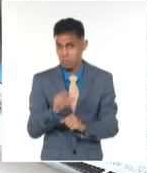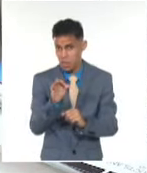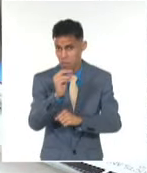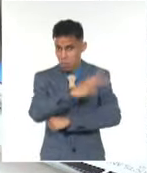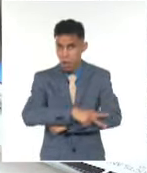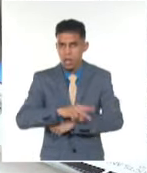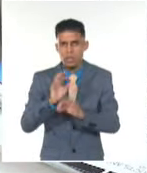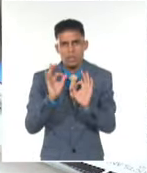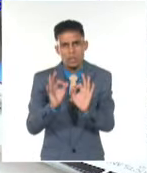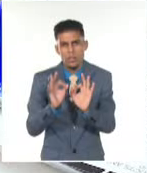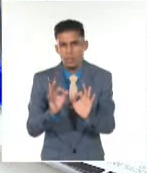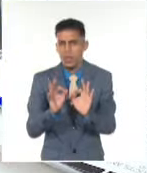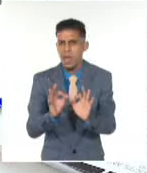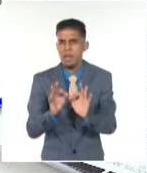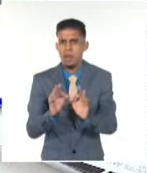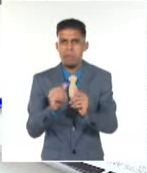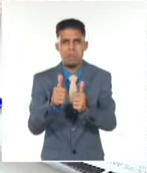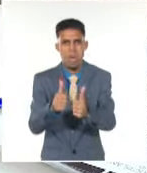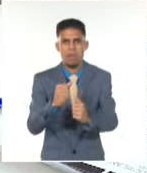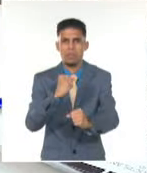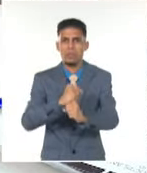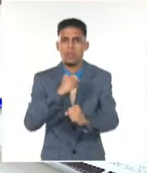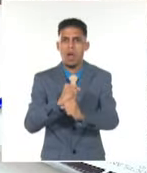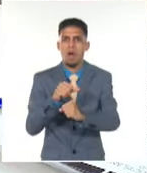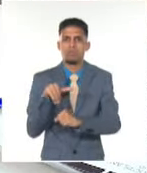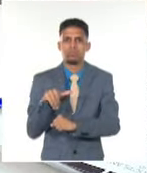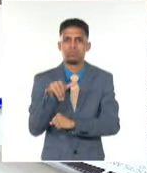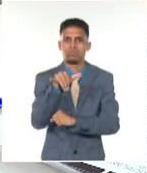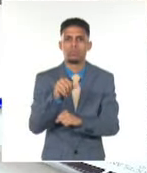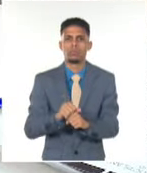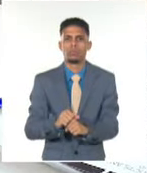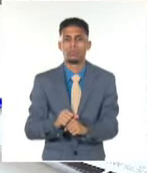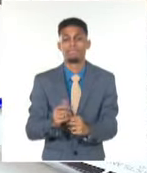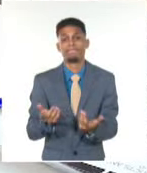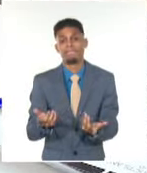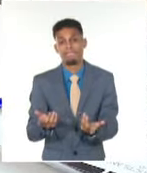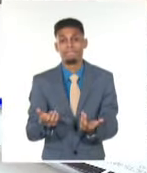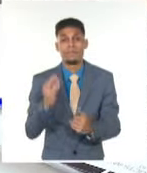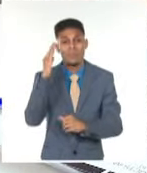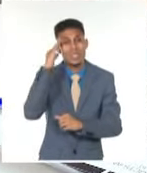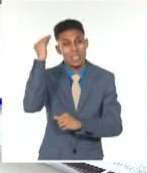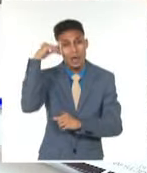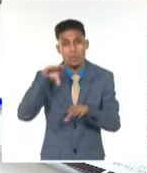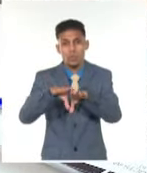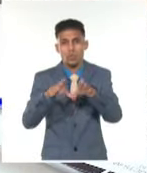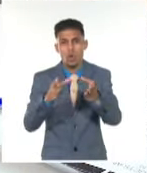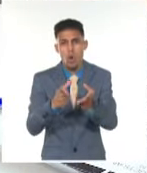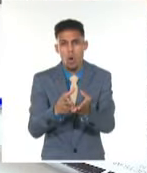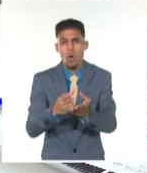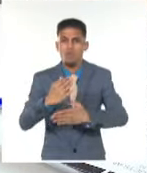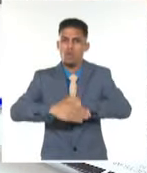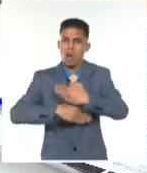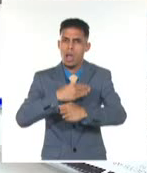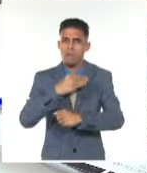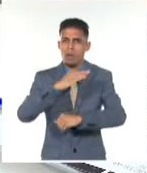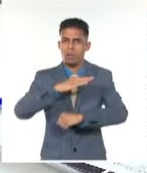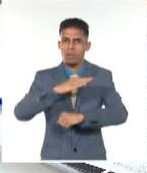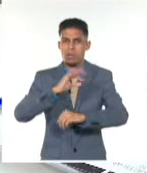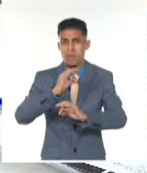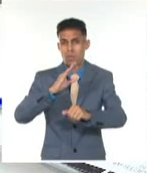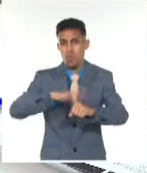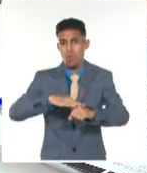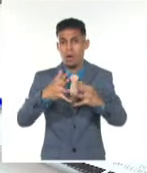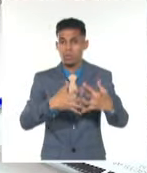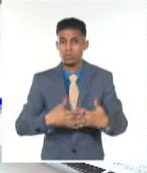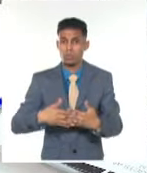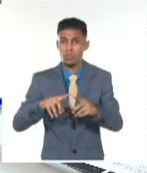bien organizado, a pesar de todos los desafíos que usted ya mencionó. Cuba siempre